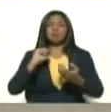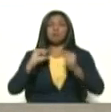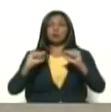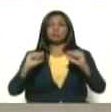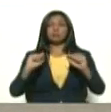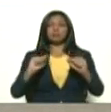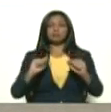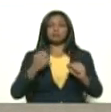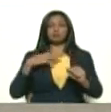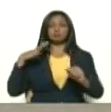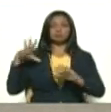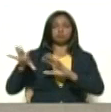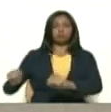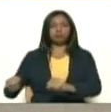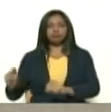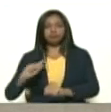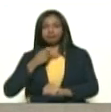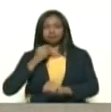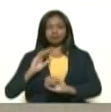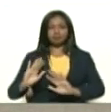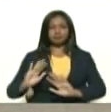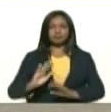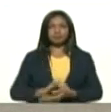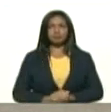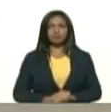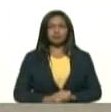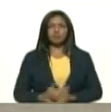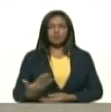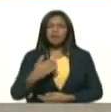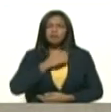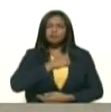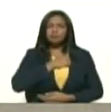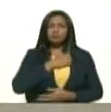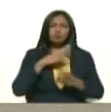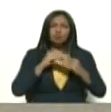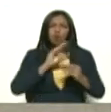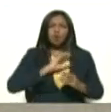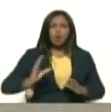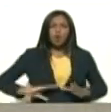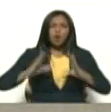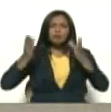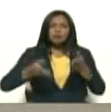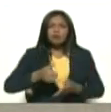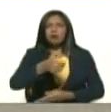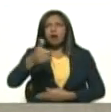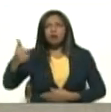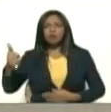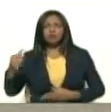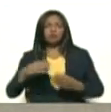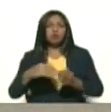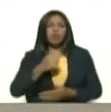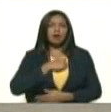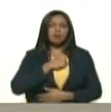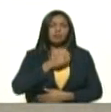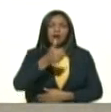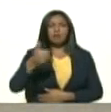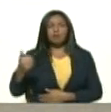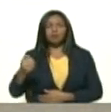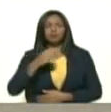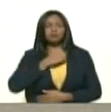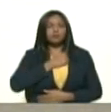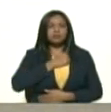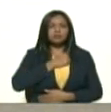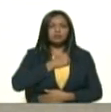un antiimperialista. Tóquense el corazón, todos los cristianos, todas las cristianas, todos los católicos y católicas, tóquense el